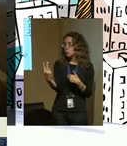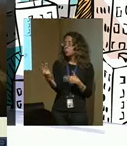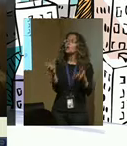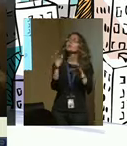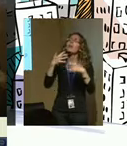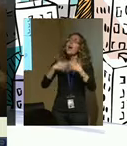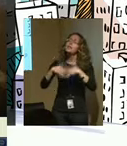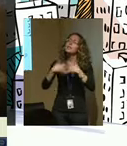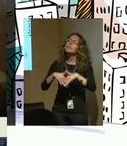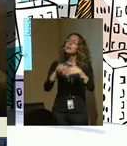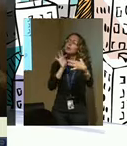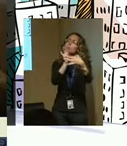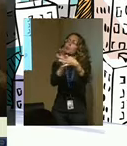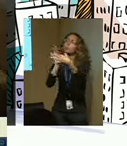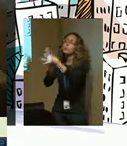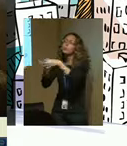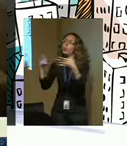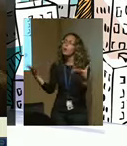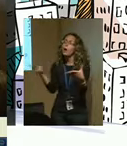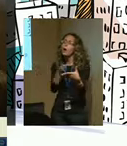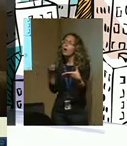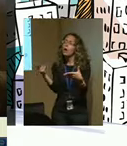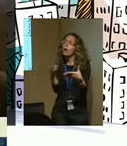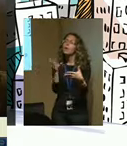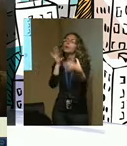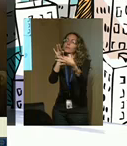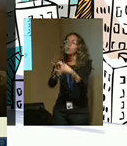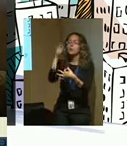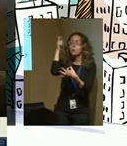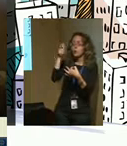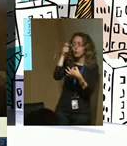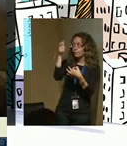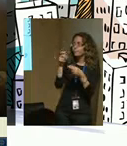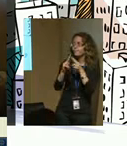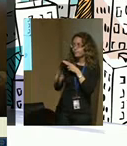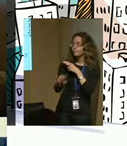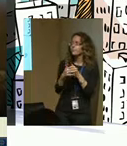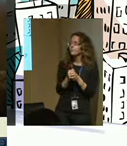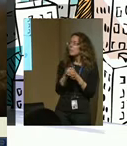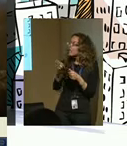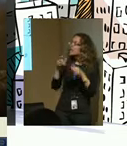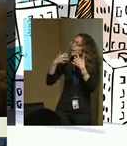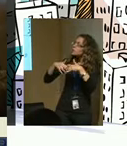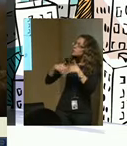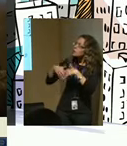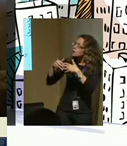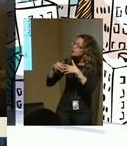administración turística? La Defensoría del Pueblo. La madre es la Defensoría del Pueblo. ¿Y tiene estructuras administrativas por todas?